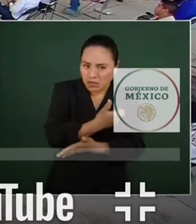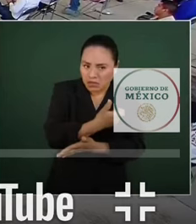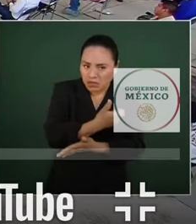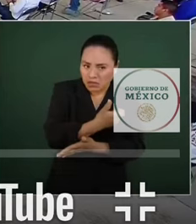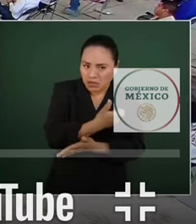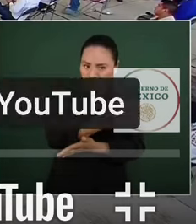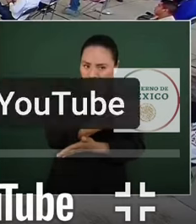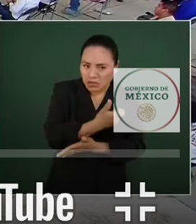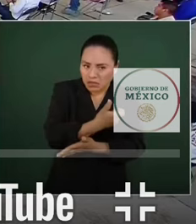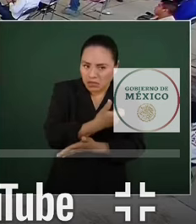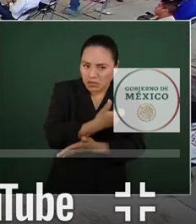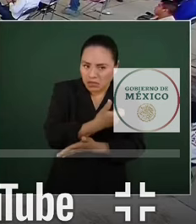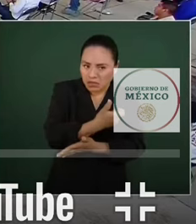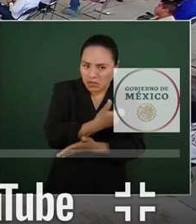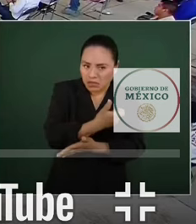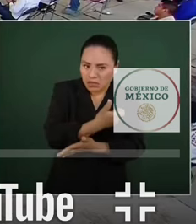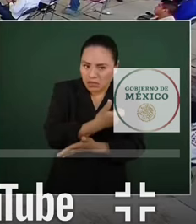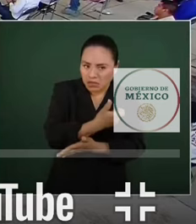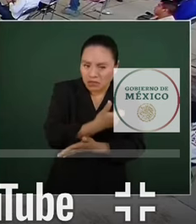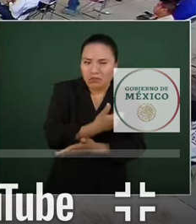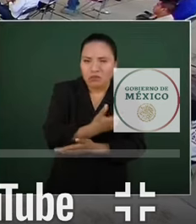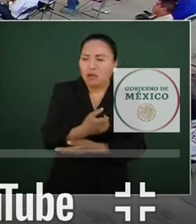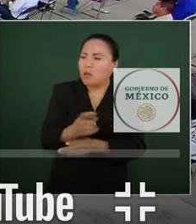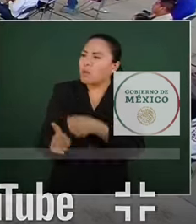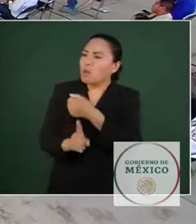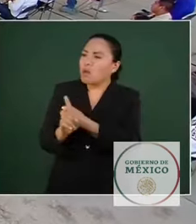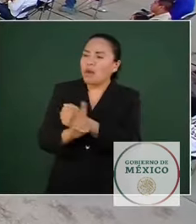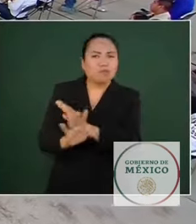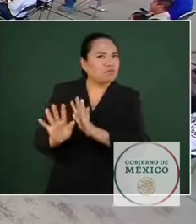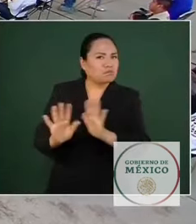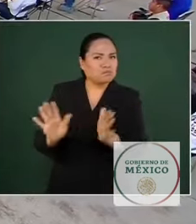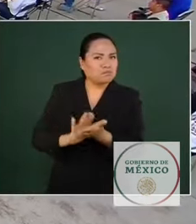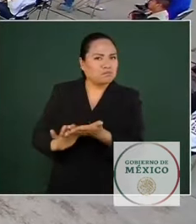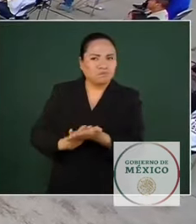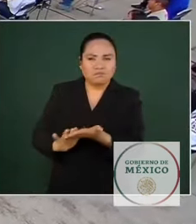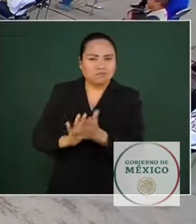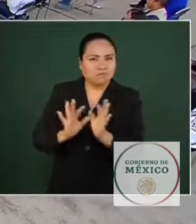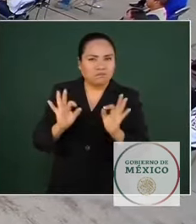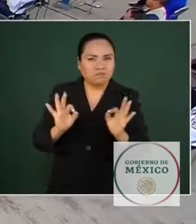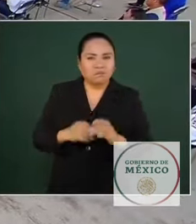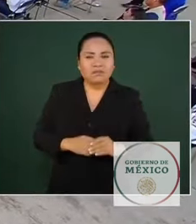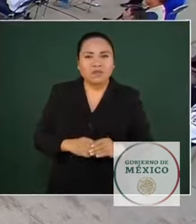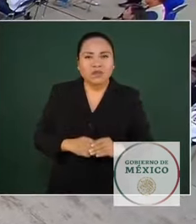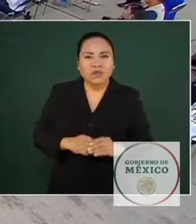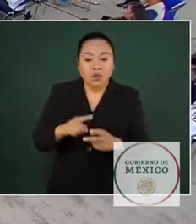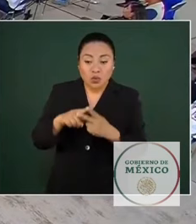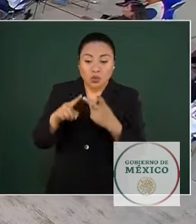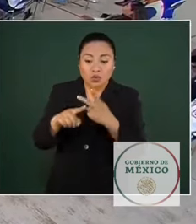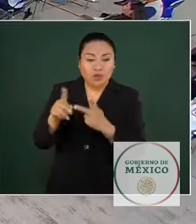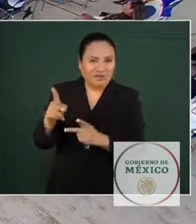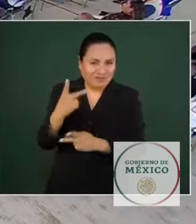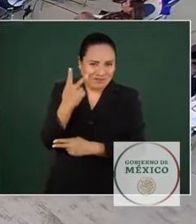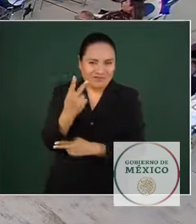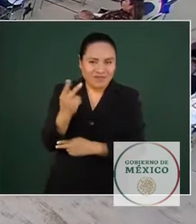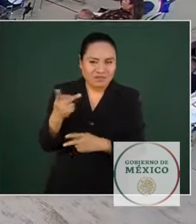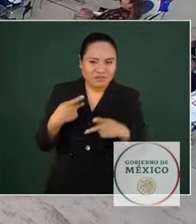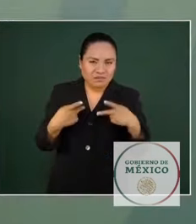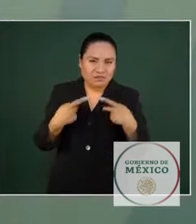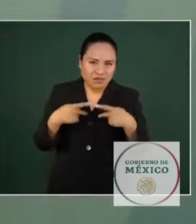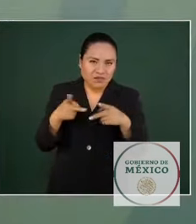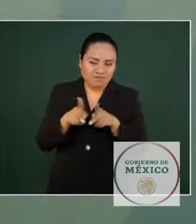aquí el presidente no es que esté pecando de ingenuo, no es de que no los quiera quemar. Dice, de repente,